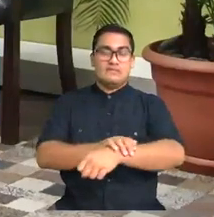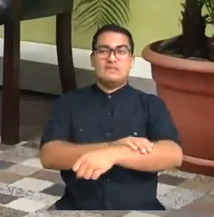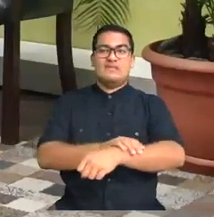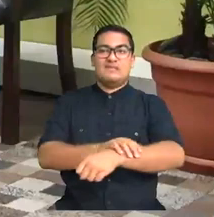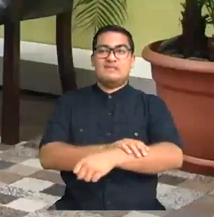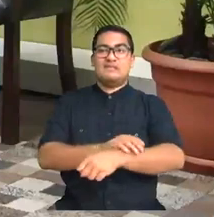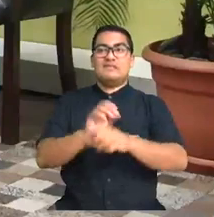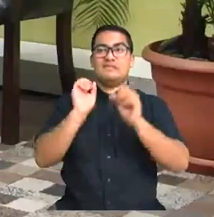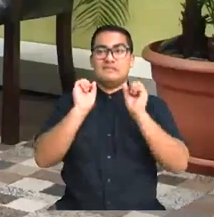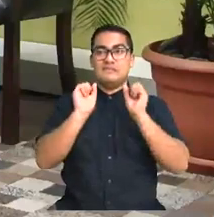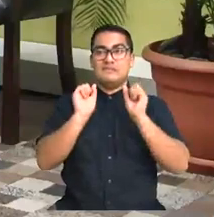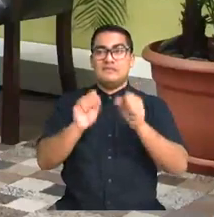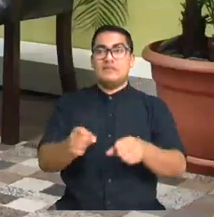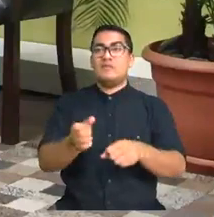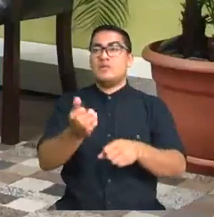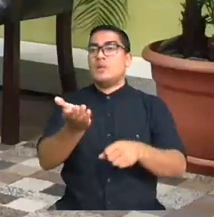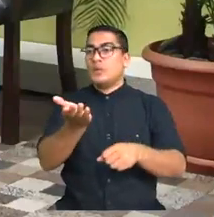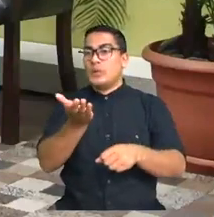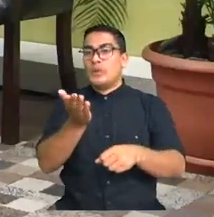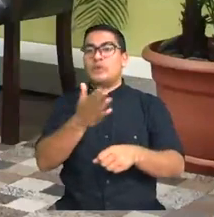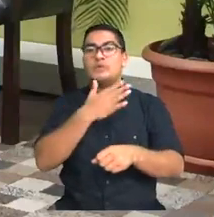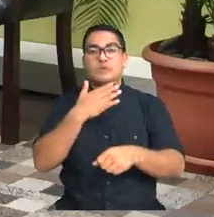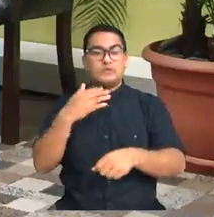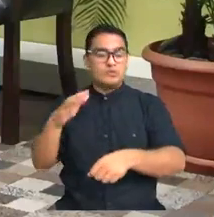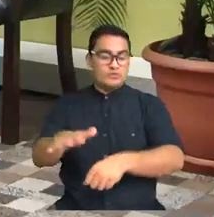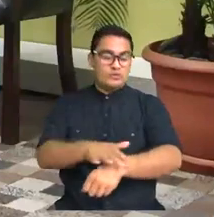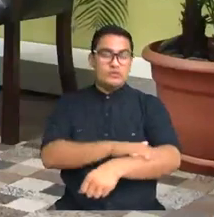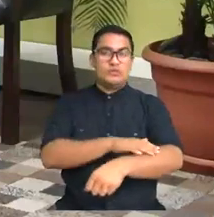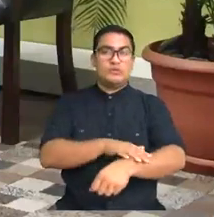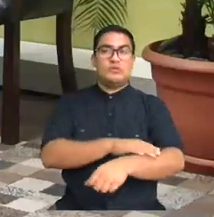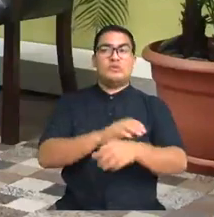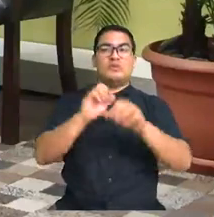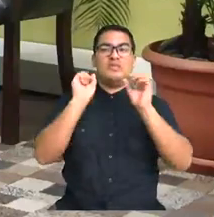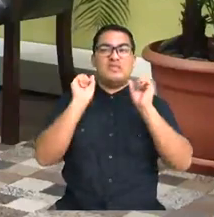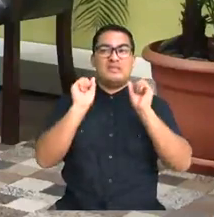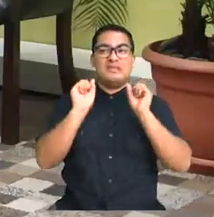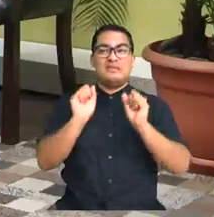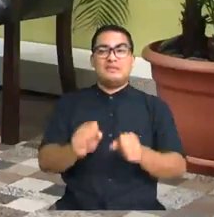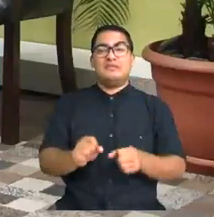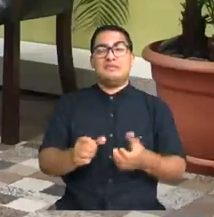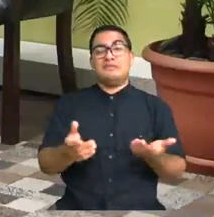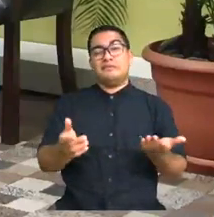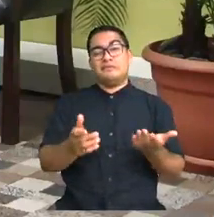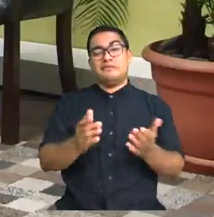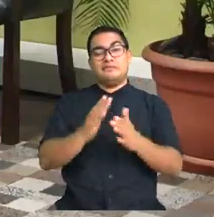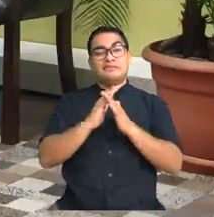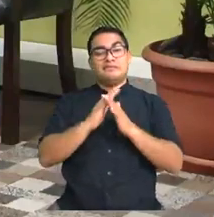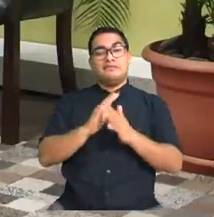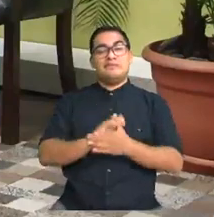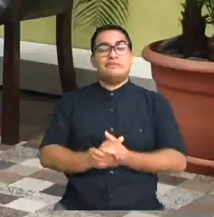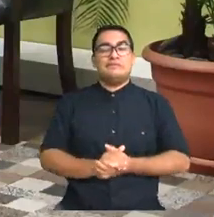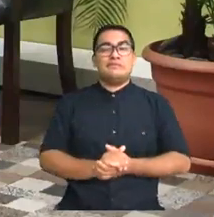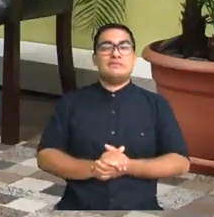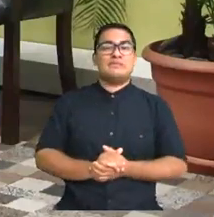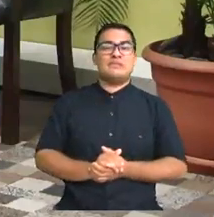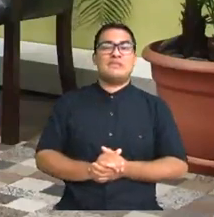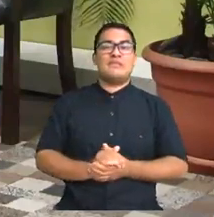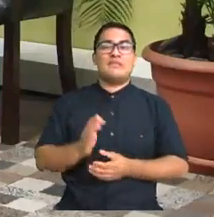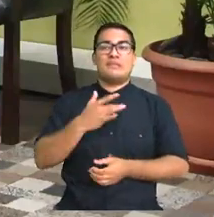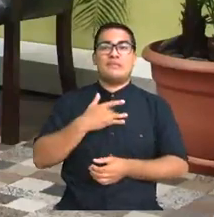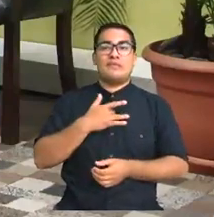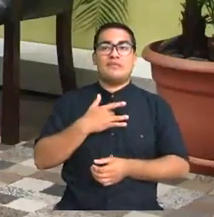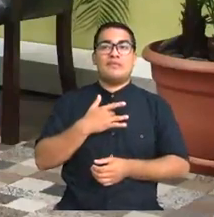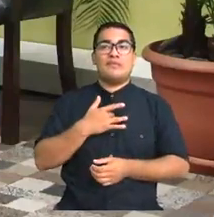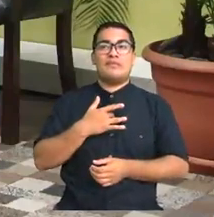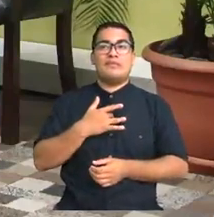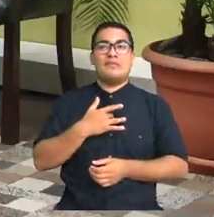la puerta a bacterias, virus, que pueden entrar y nos pueden hacer daño. Entonces sí es necesario evitarlo,